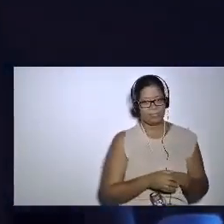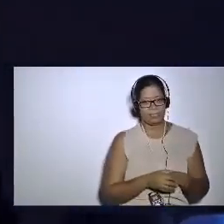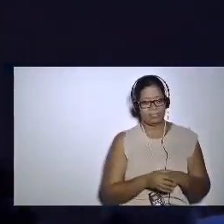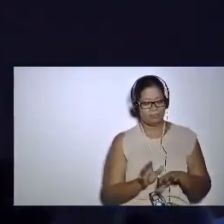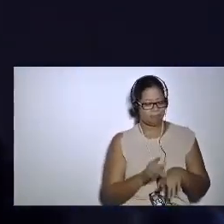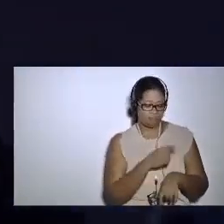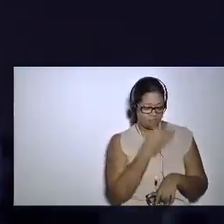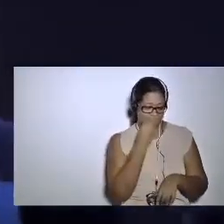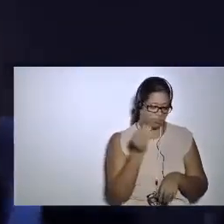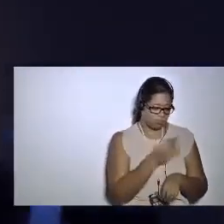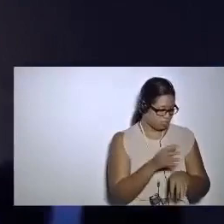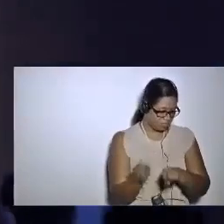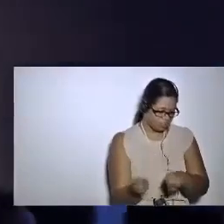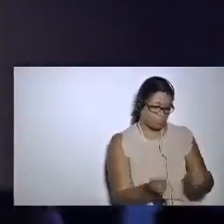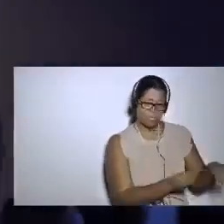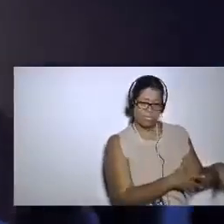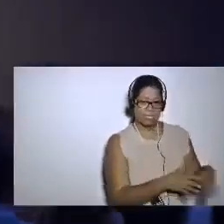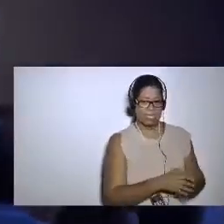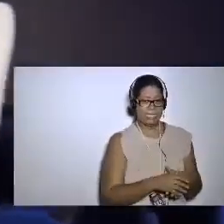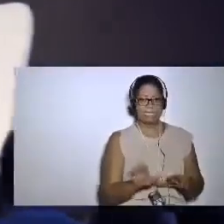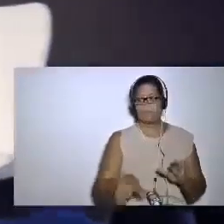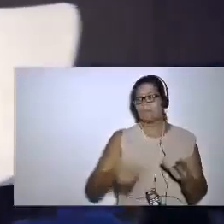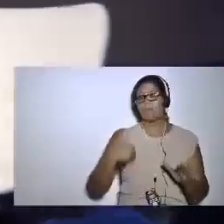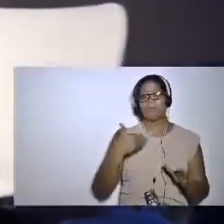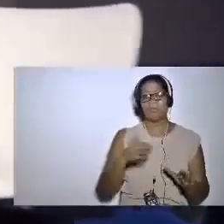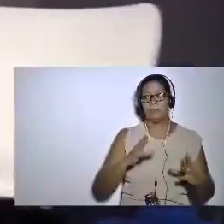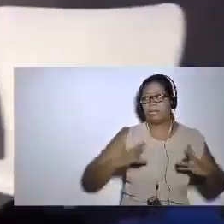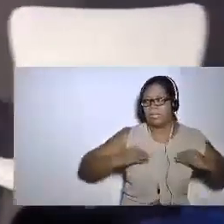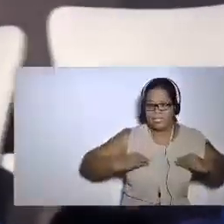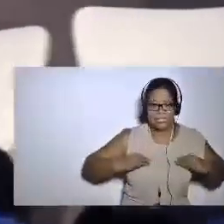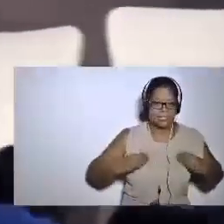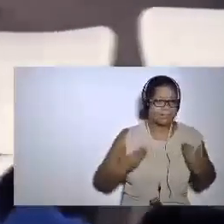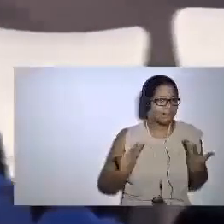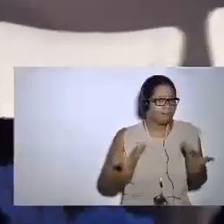no lo vamos a aceptar también. Así que si usted involucra